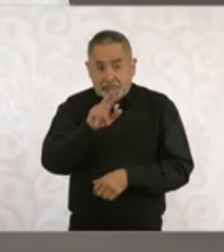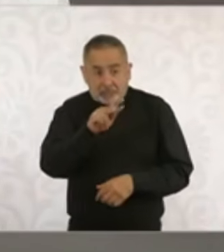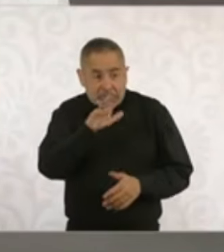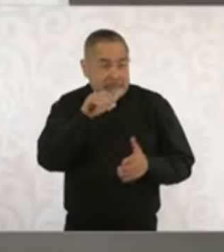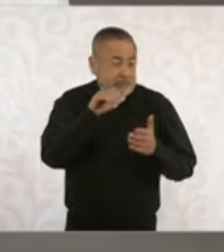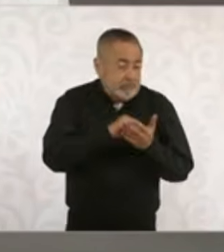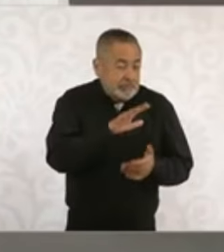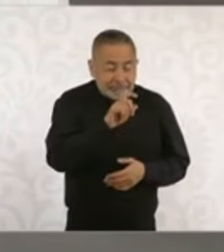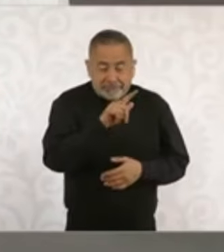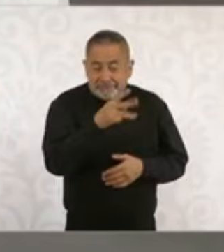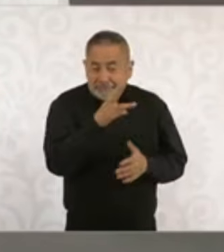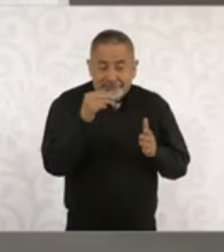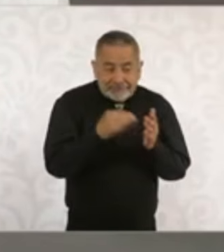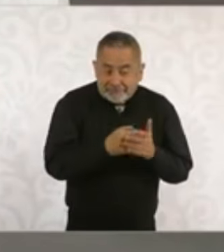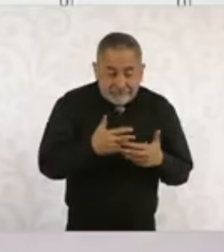585,376.